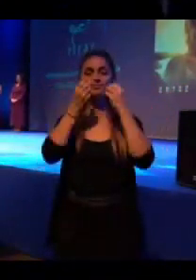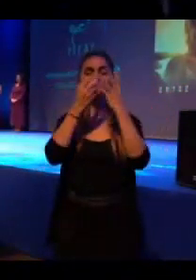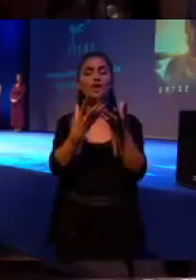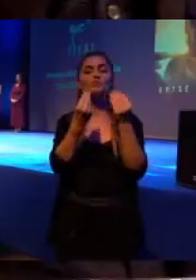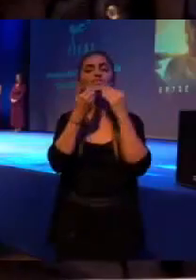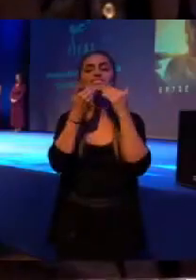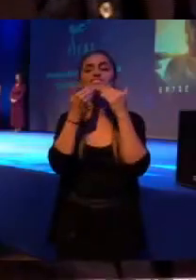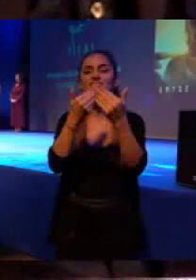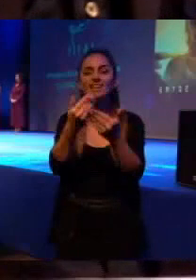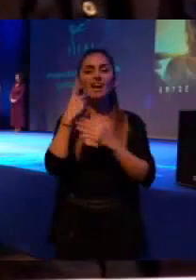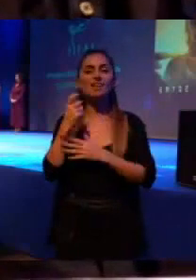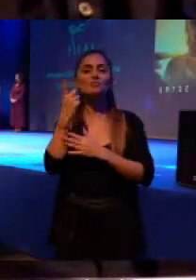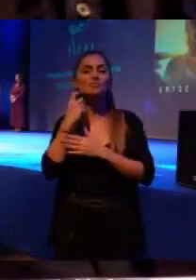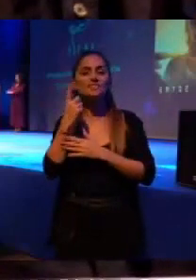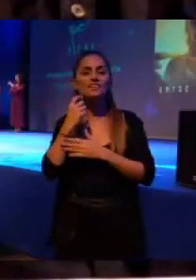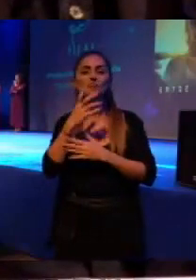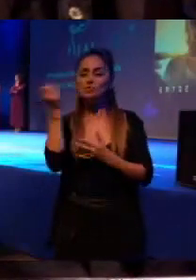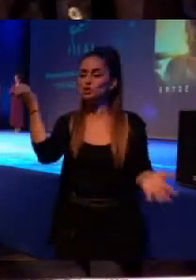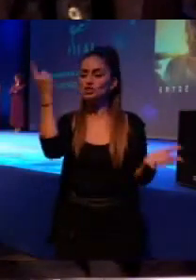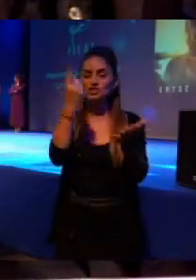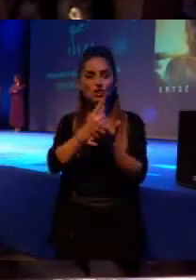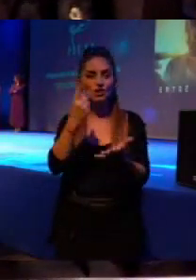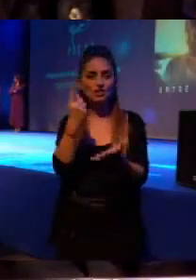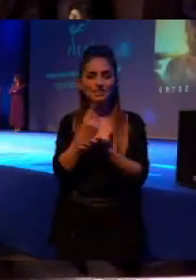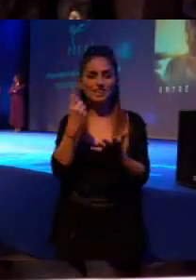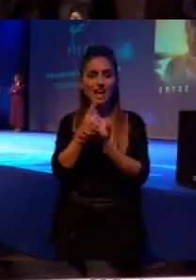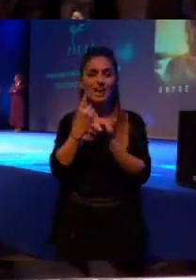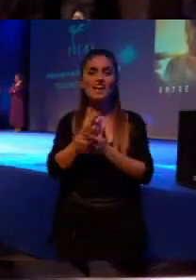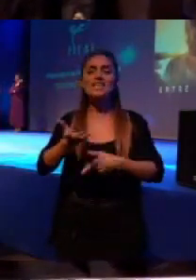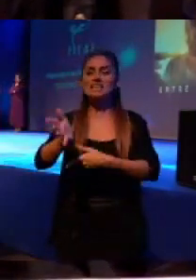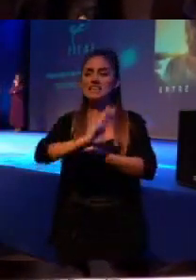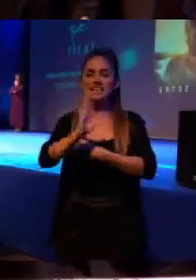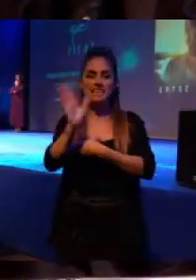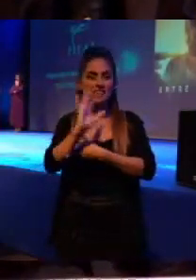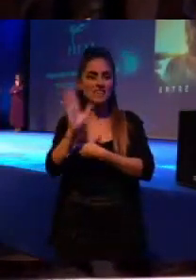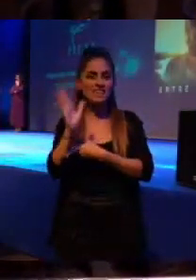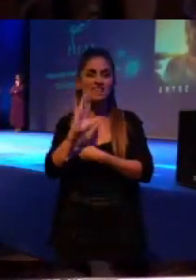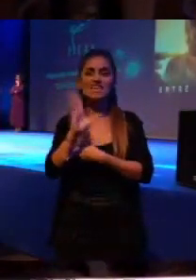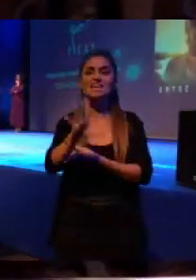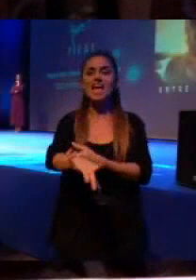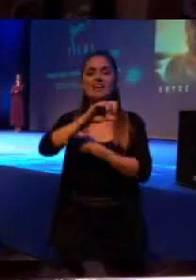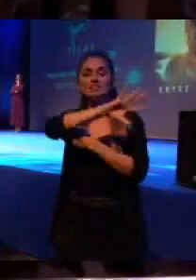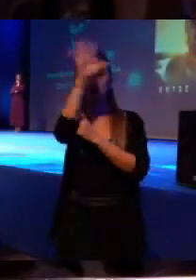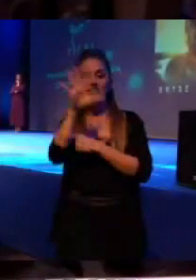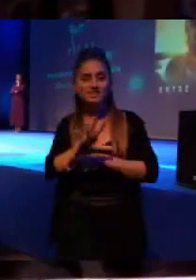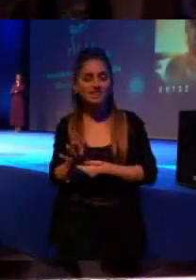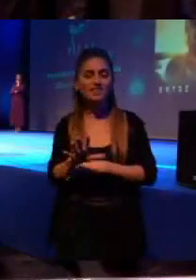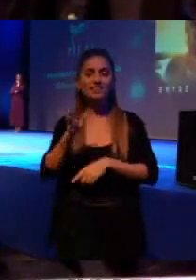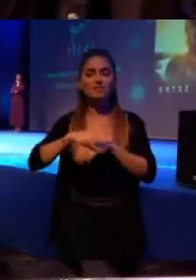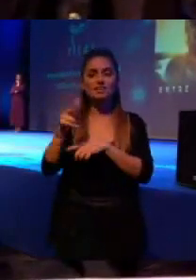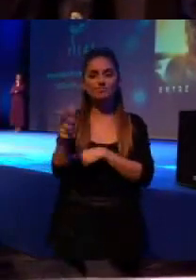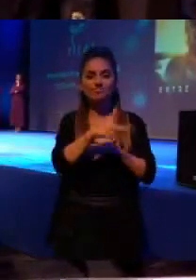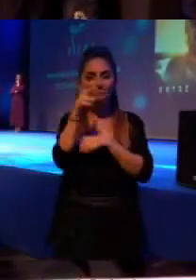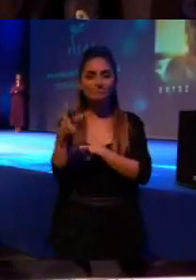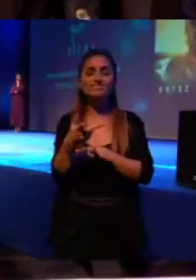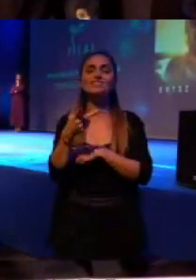muchísimas gracias a Almería por ser una vez más casa de los rodajes de la serie A3 Media y muchísimas gracias a la productora Boomerang y al talento